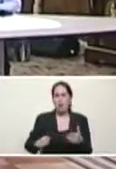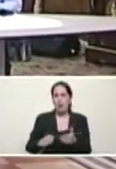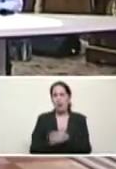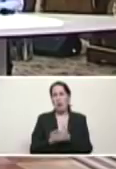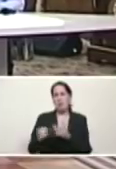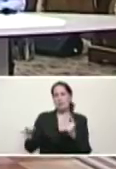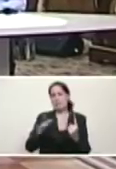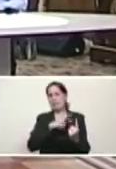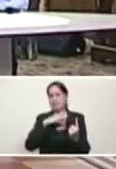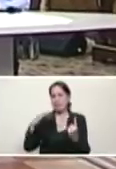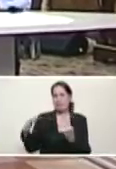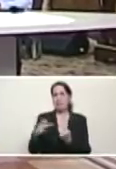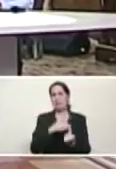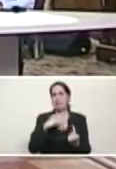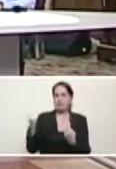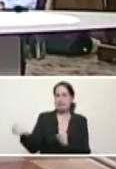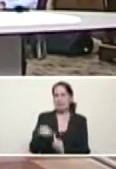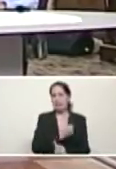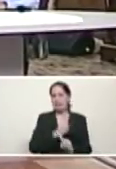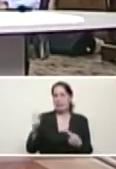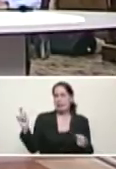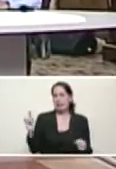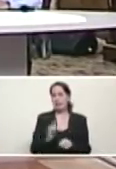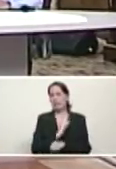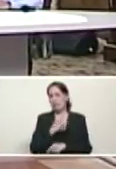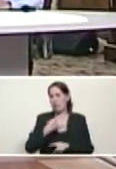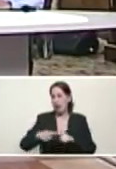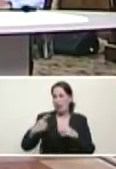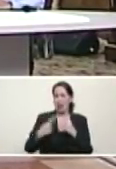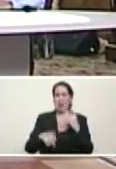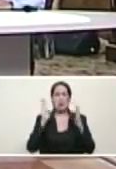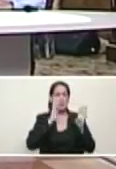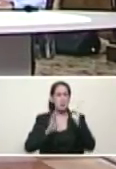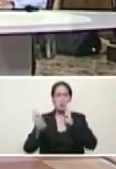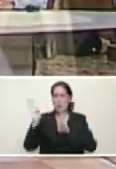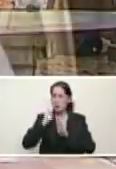conspiraciones, maldades, perversidades, suciedades,